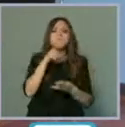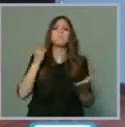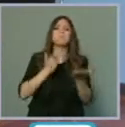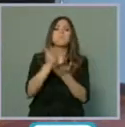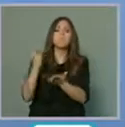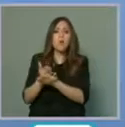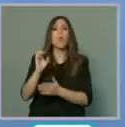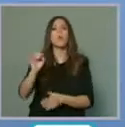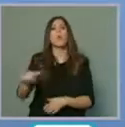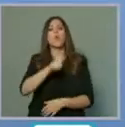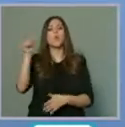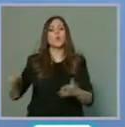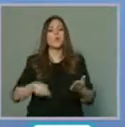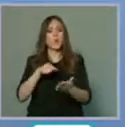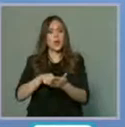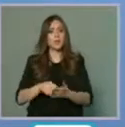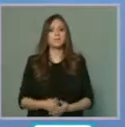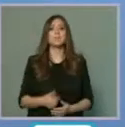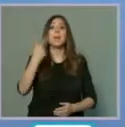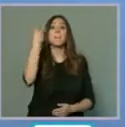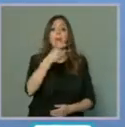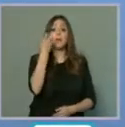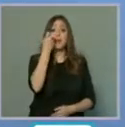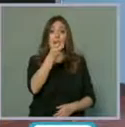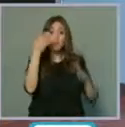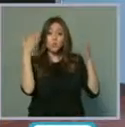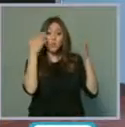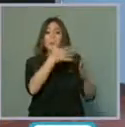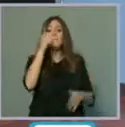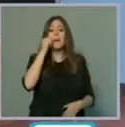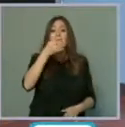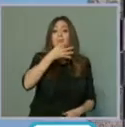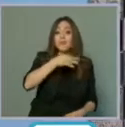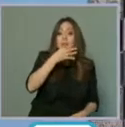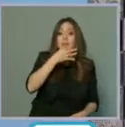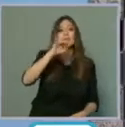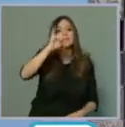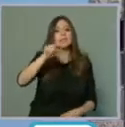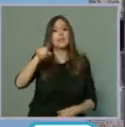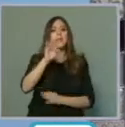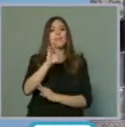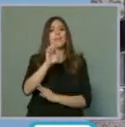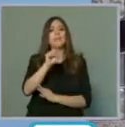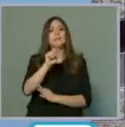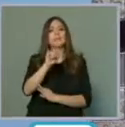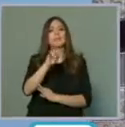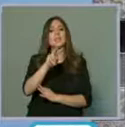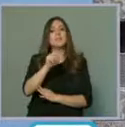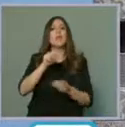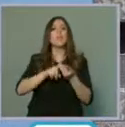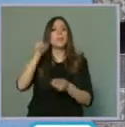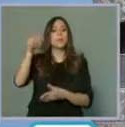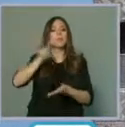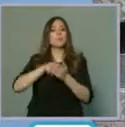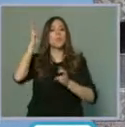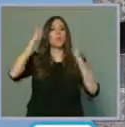¿Y eso lo vamos a ver específicamente en la fiesta de mañana? Esto va a ocurrir en Festiva, en el Centro Cultural de España. Ahí